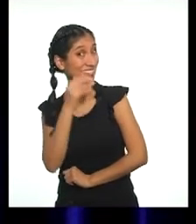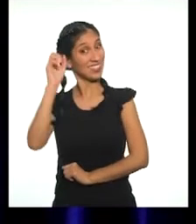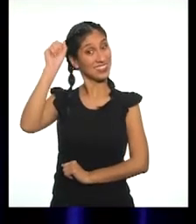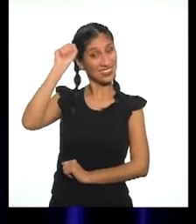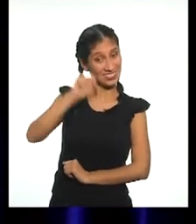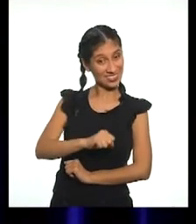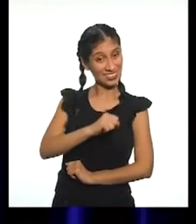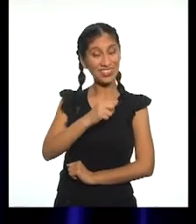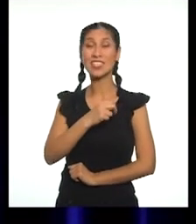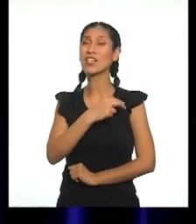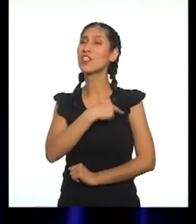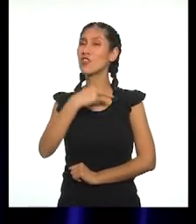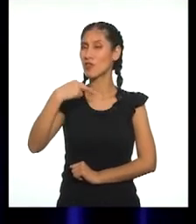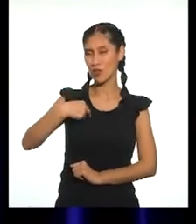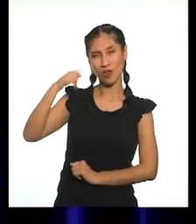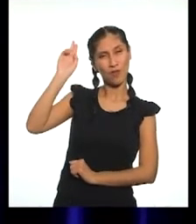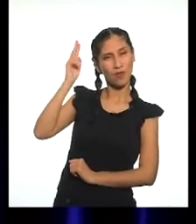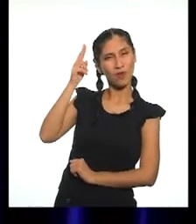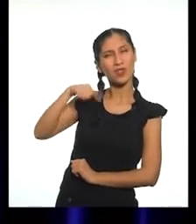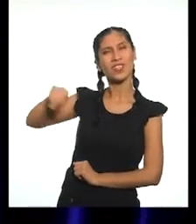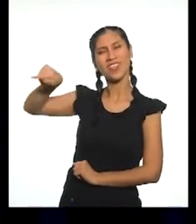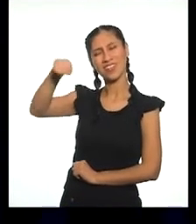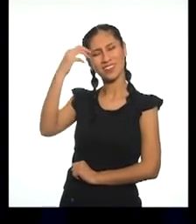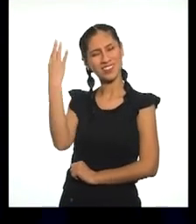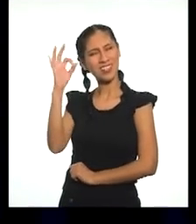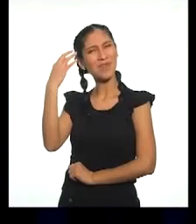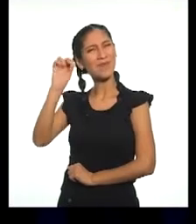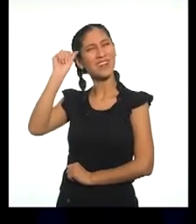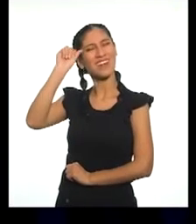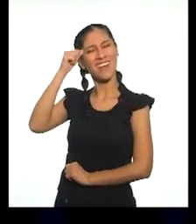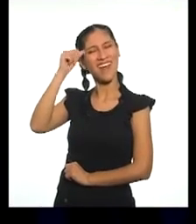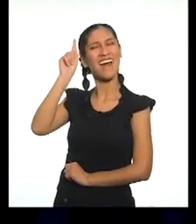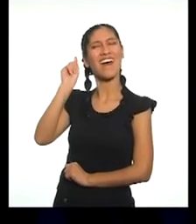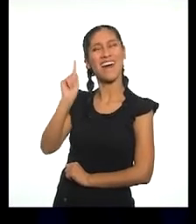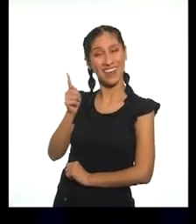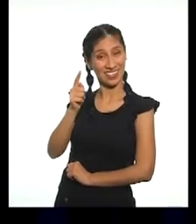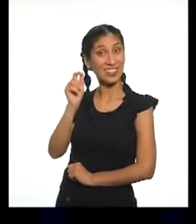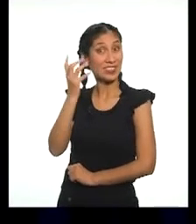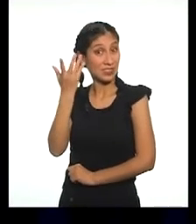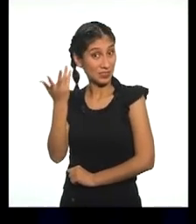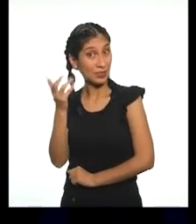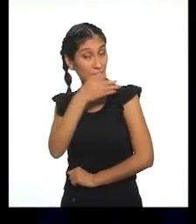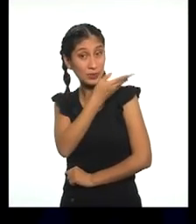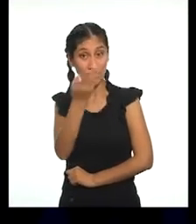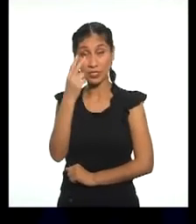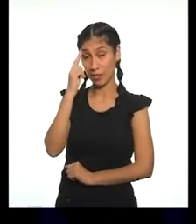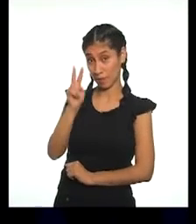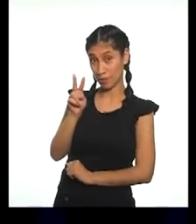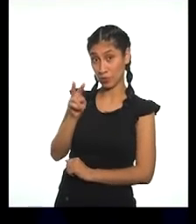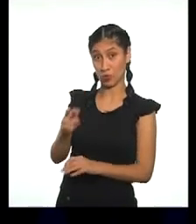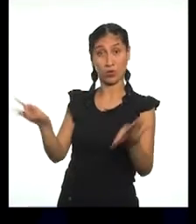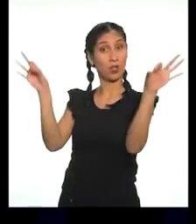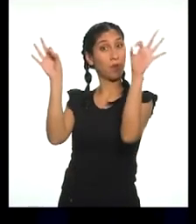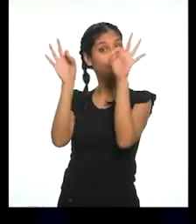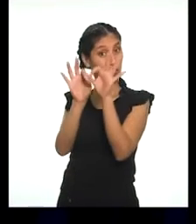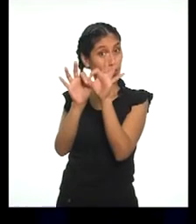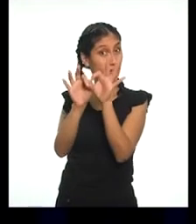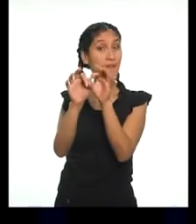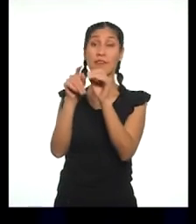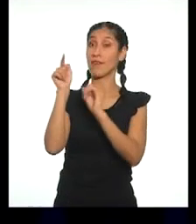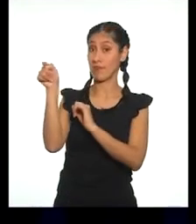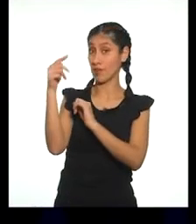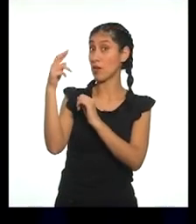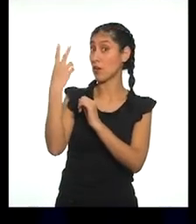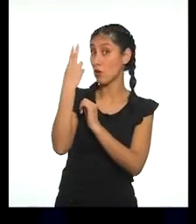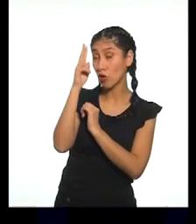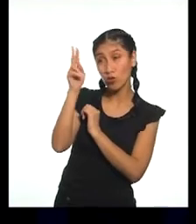Sí, nuestras maestras y maestros. ¿Se han dado cuenta de cuán importante es la figura de nuestras queridas y queridos